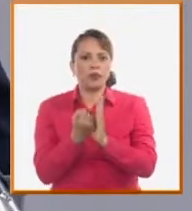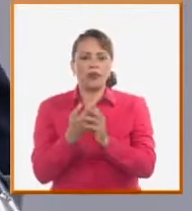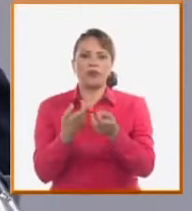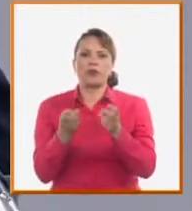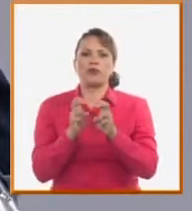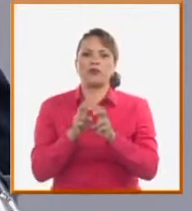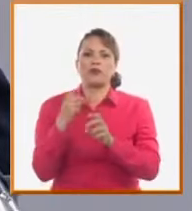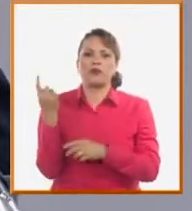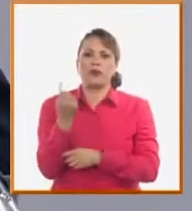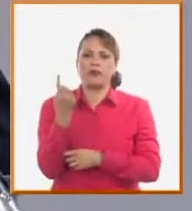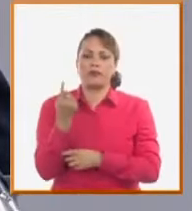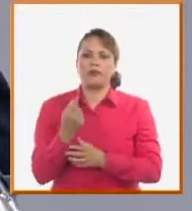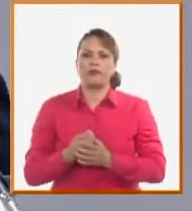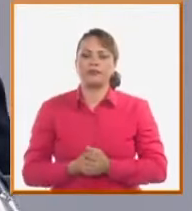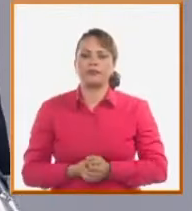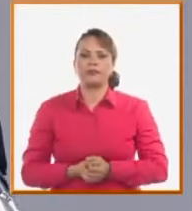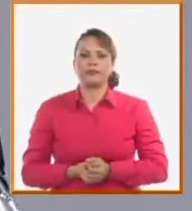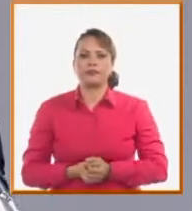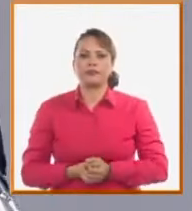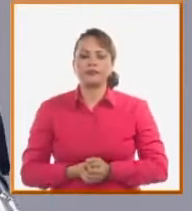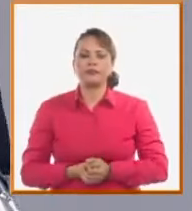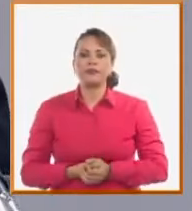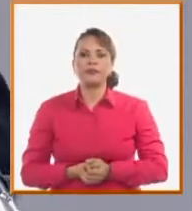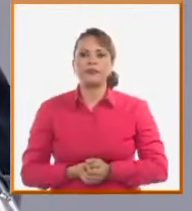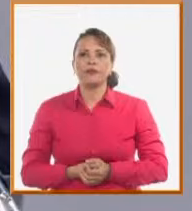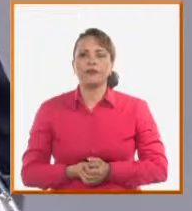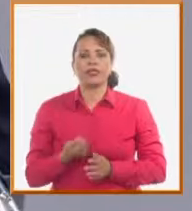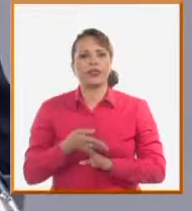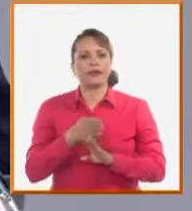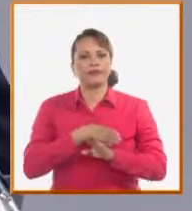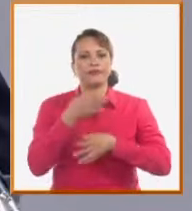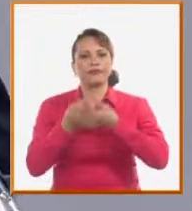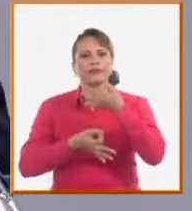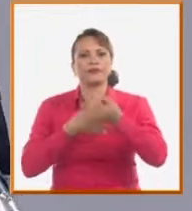Nacional. Como hablábamos anteriormente,